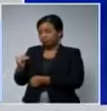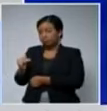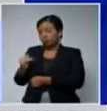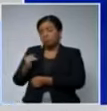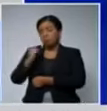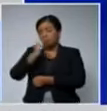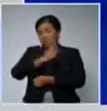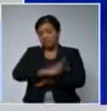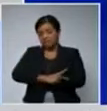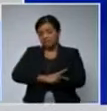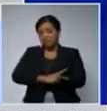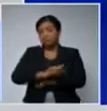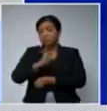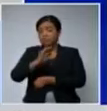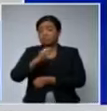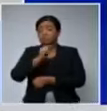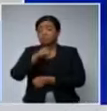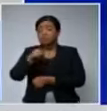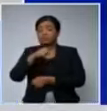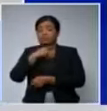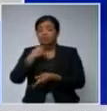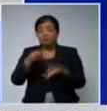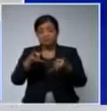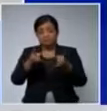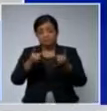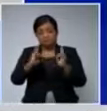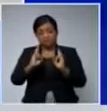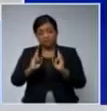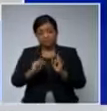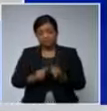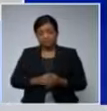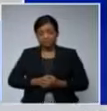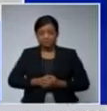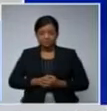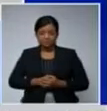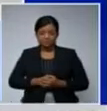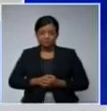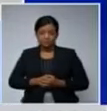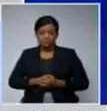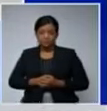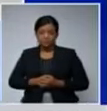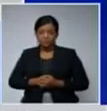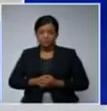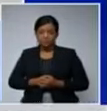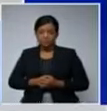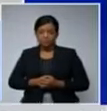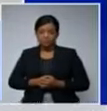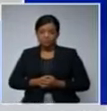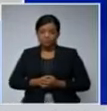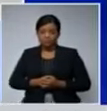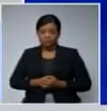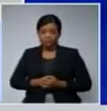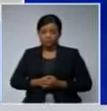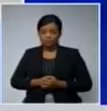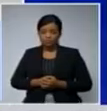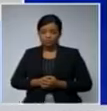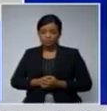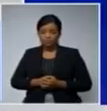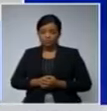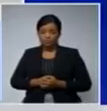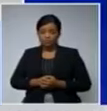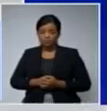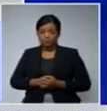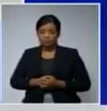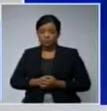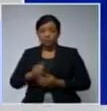en este grupo de países con mayor número de fallecidos, Alemania, Indonesia y ya después el